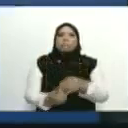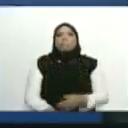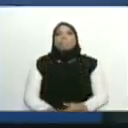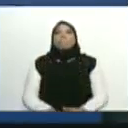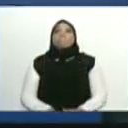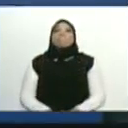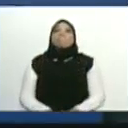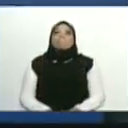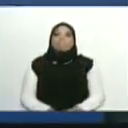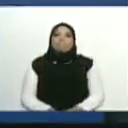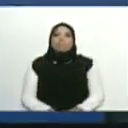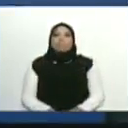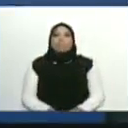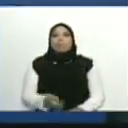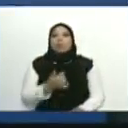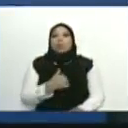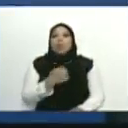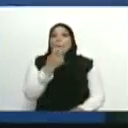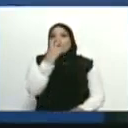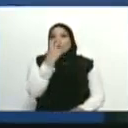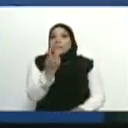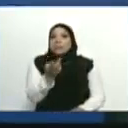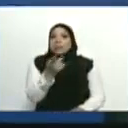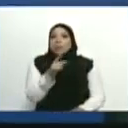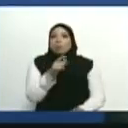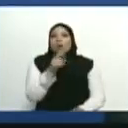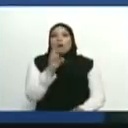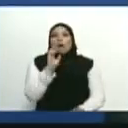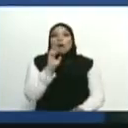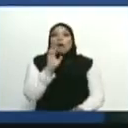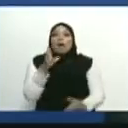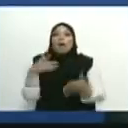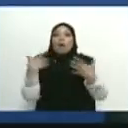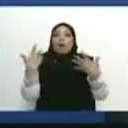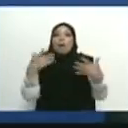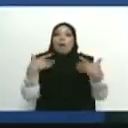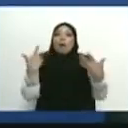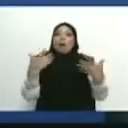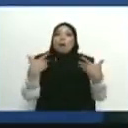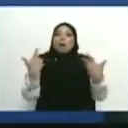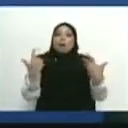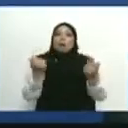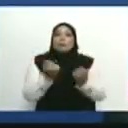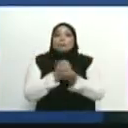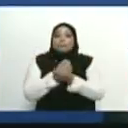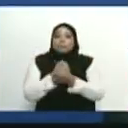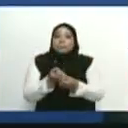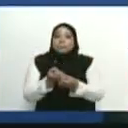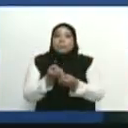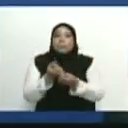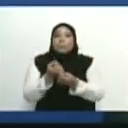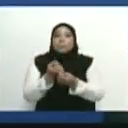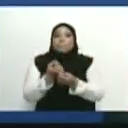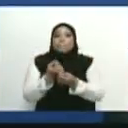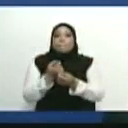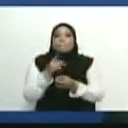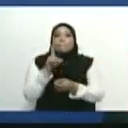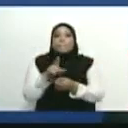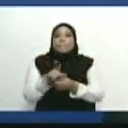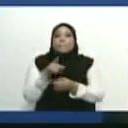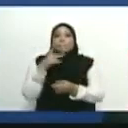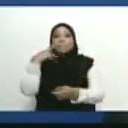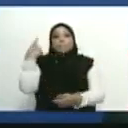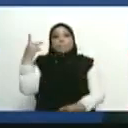zulianos su visita. Como usted vio, las muestras de afecto fueron enormes. Decía el